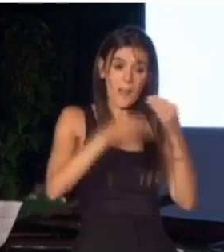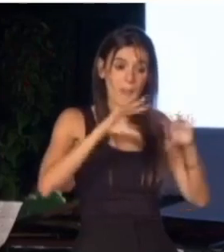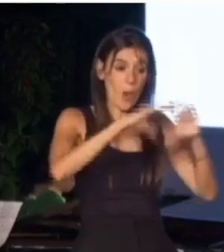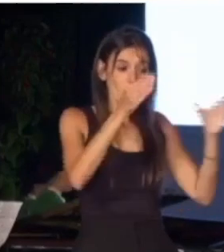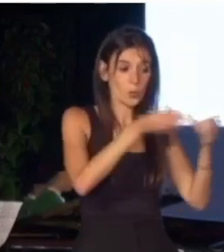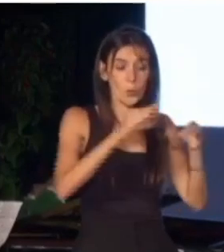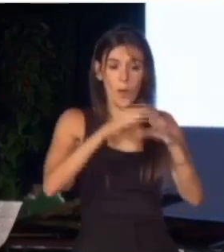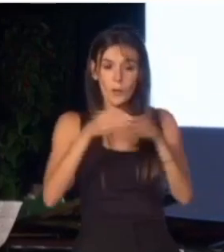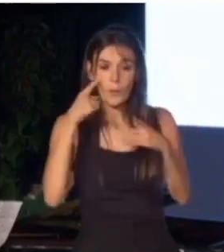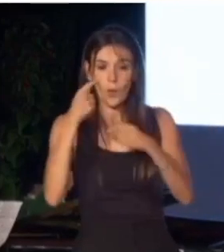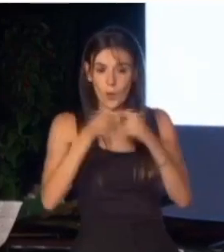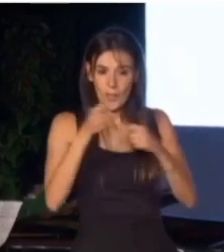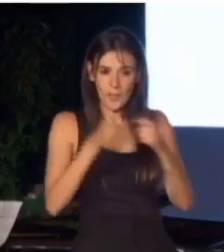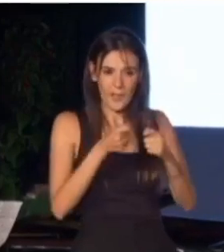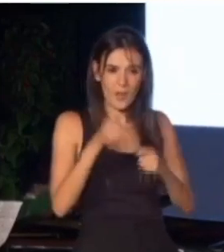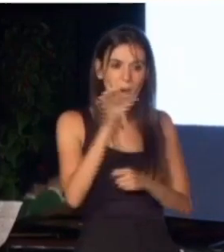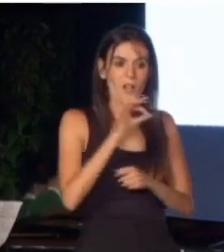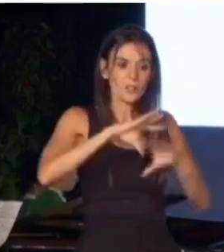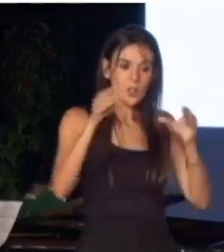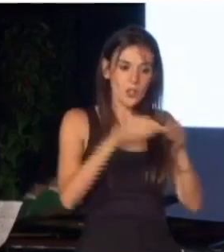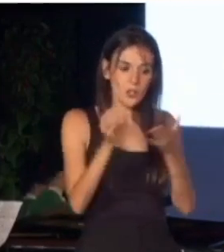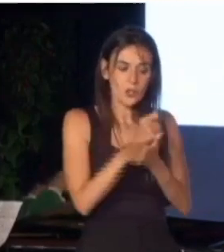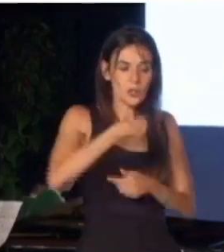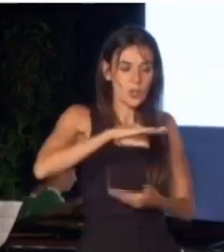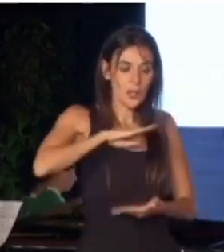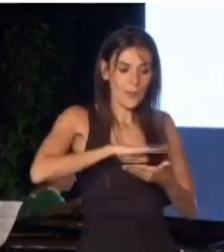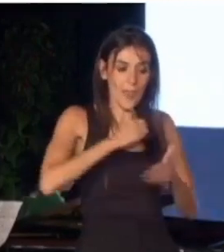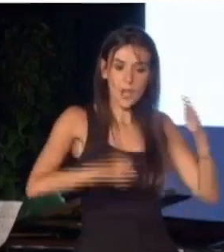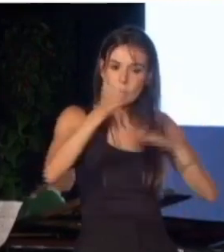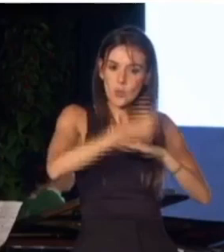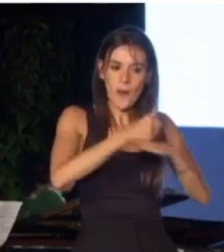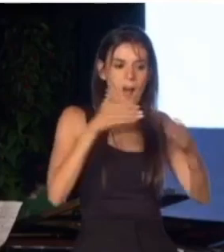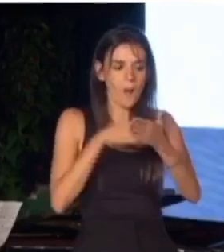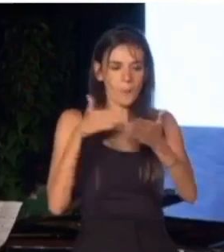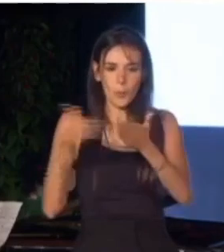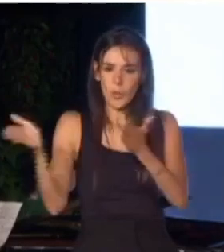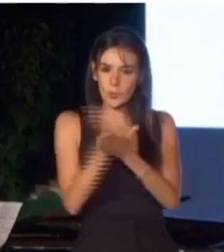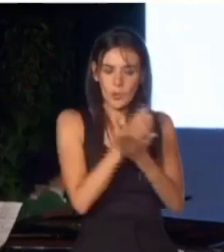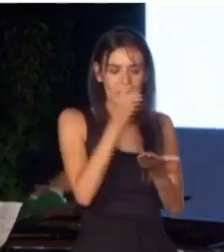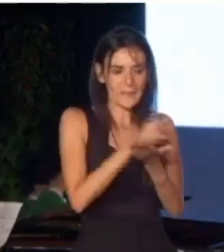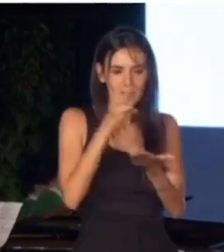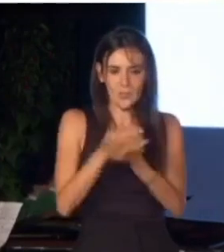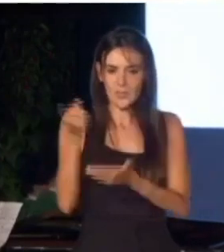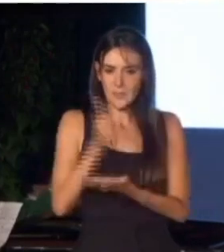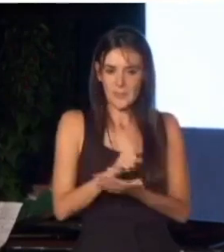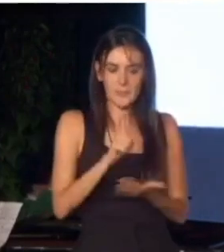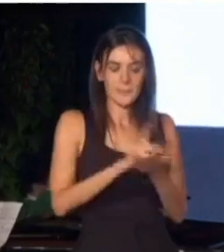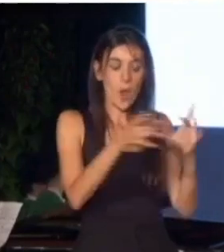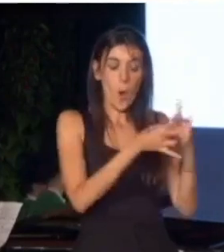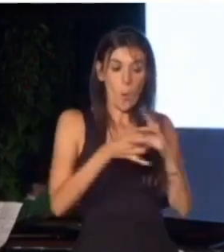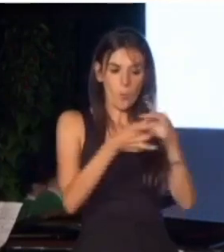equipo, coordinado, entonces somos capaces de superar los mayores obstáculos y adversidades.